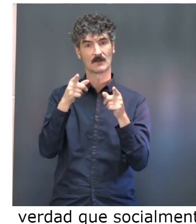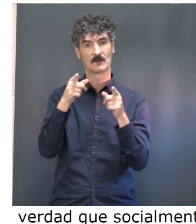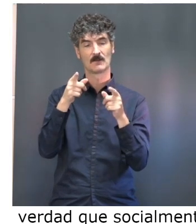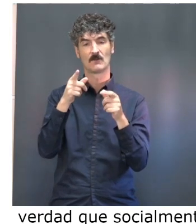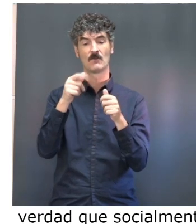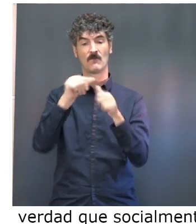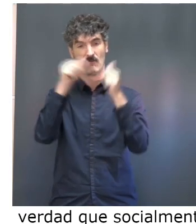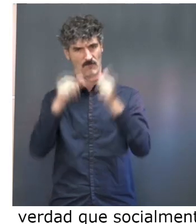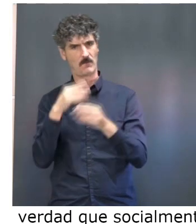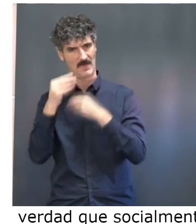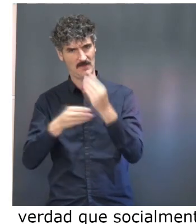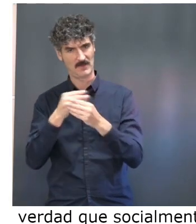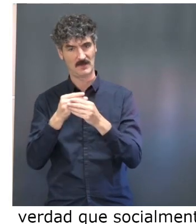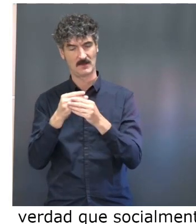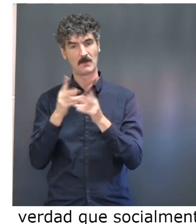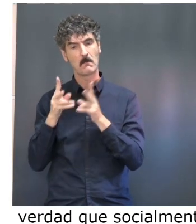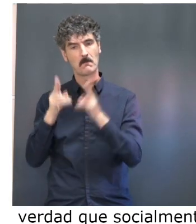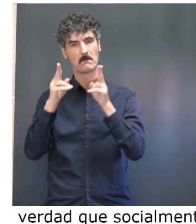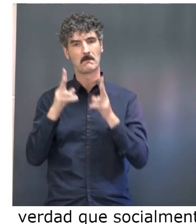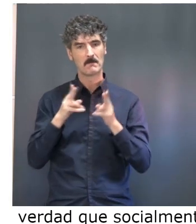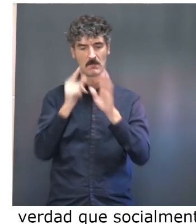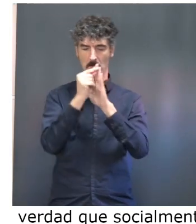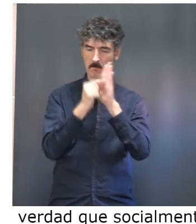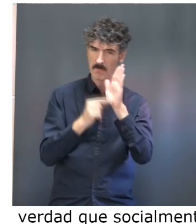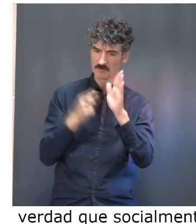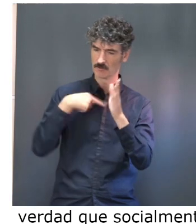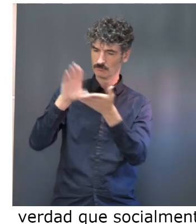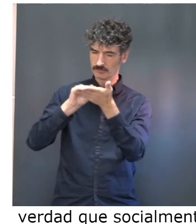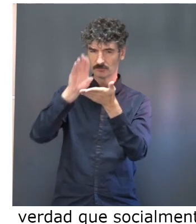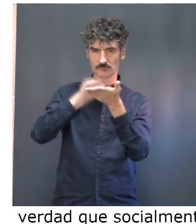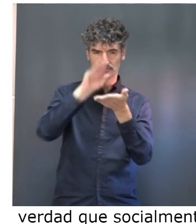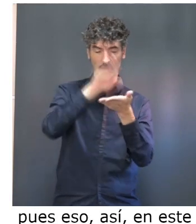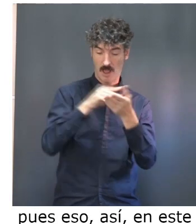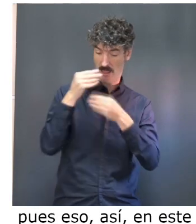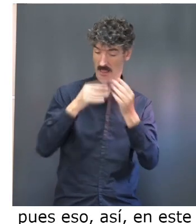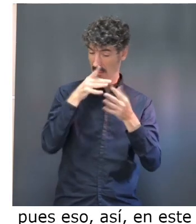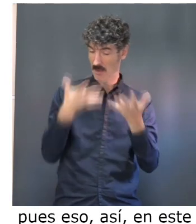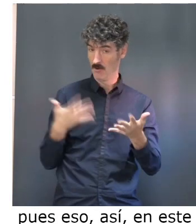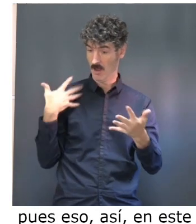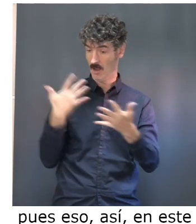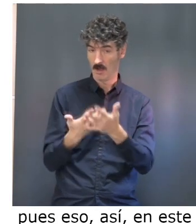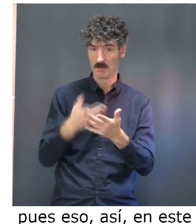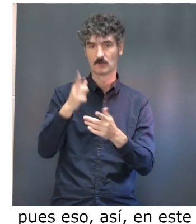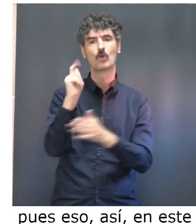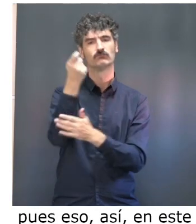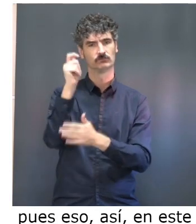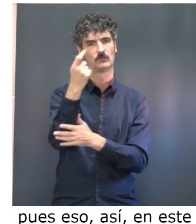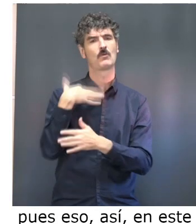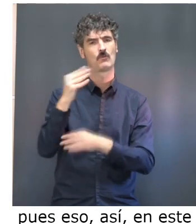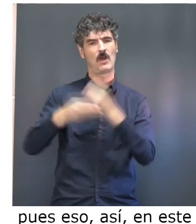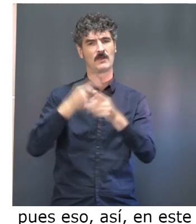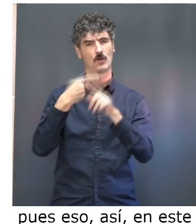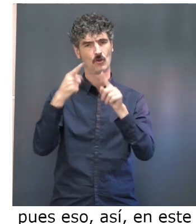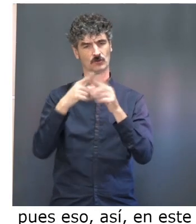modo de hacer y con las pautas un poquito, ¿no? que hemos ido recogiendo lo que se está haciendo a día de hoy, se pueden conseguir pues muchas